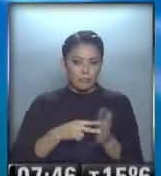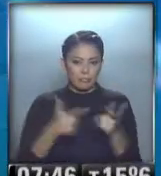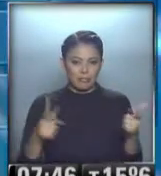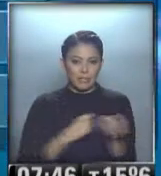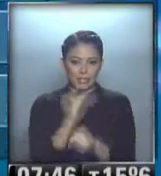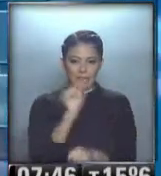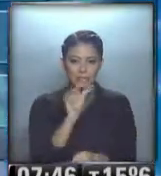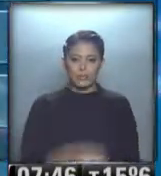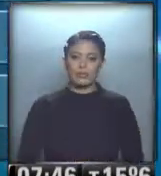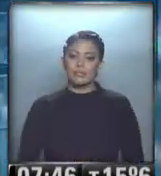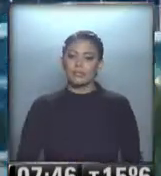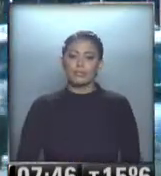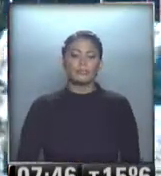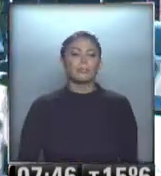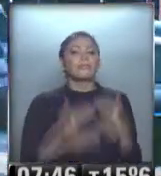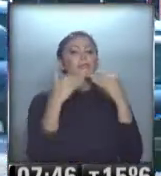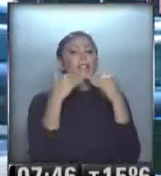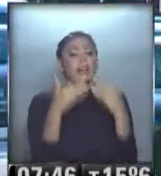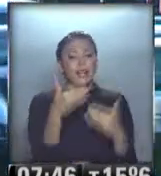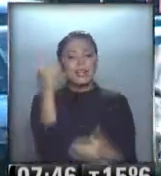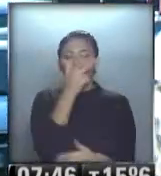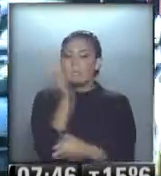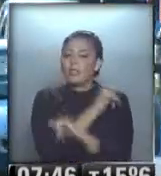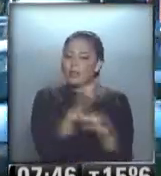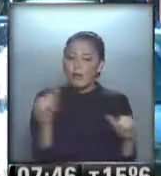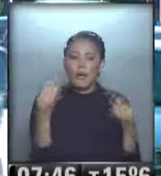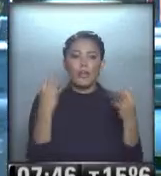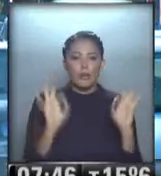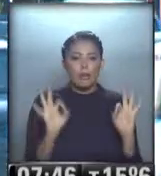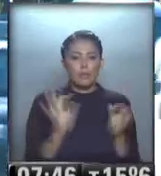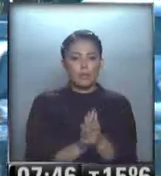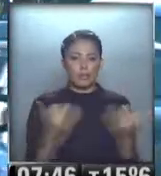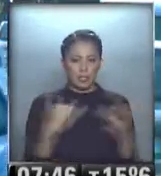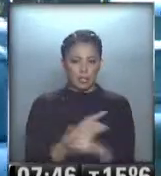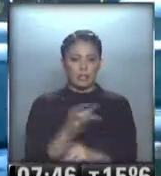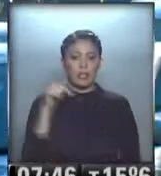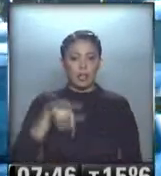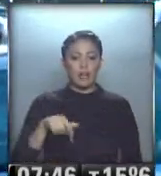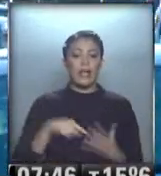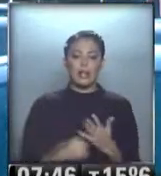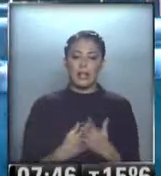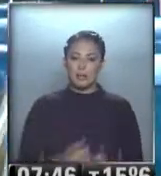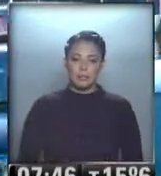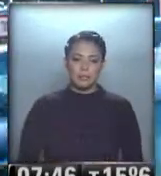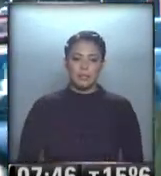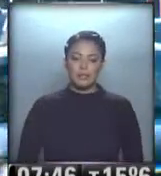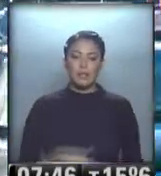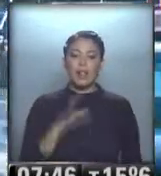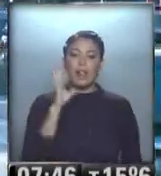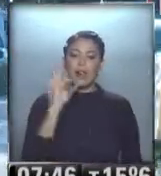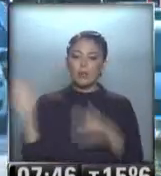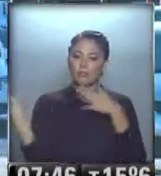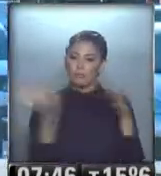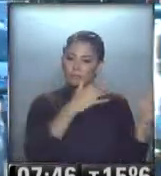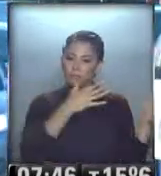luego. Gracias, Hugo, por toda la información del tránsito. Y la ciudad de Buenos Aires, con un poquito de viento